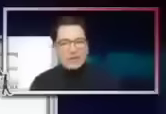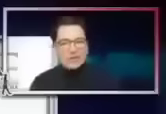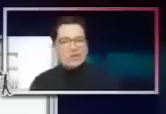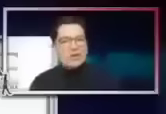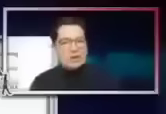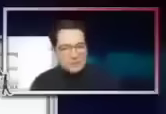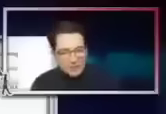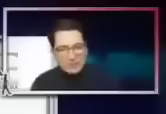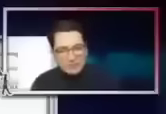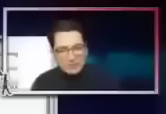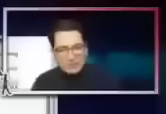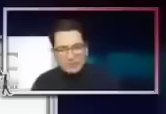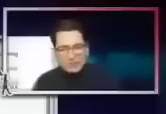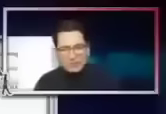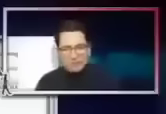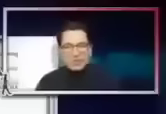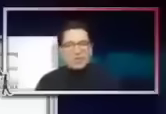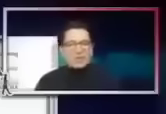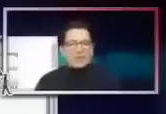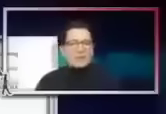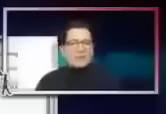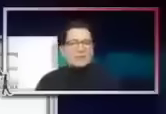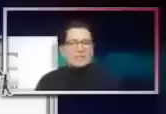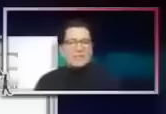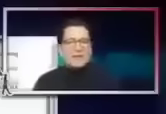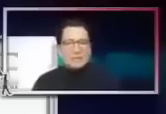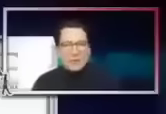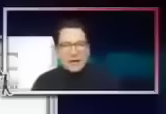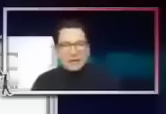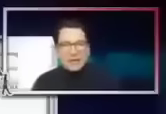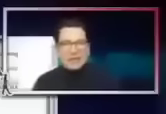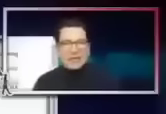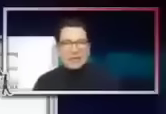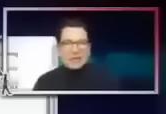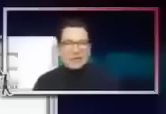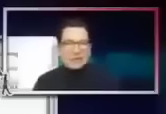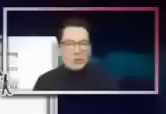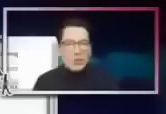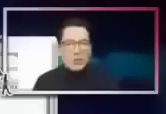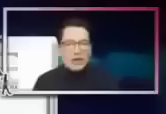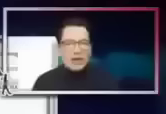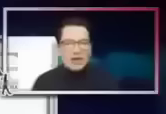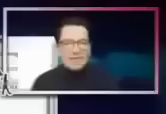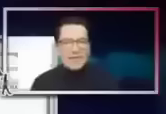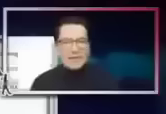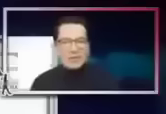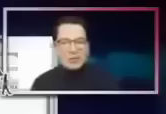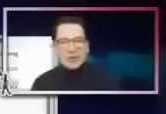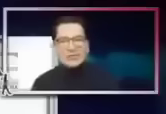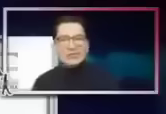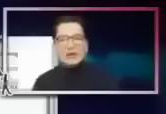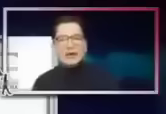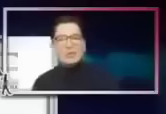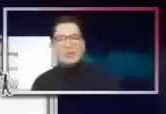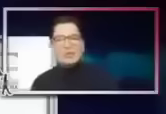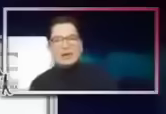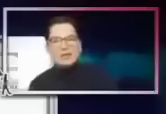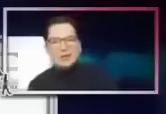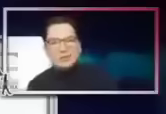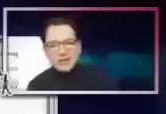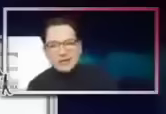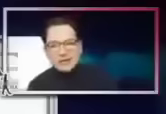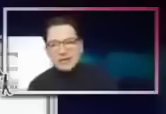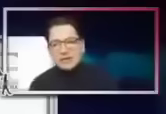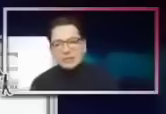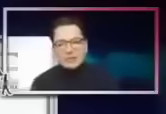pues estaba dando en perjuicio de todos nosotros. Y fue precisamente parte de lo que se tocó en esta reunión que se llevó a cabo